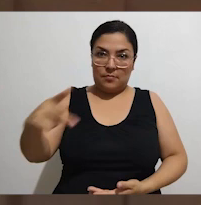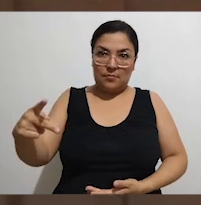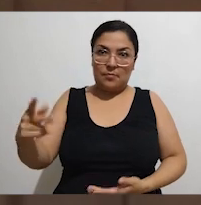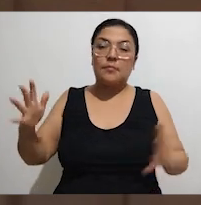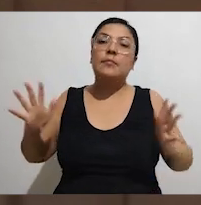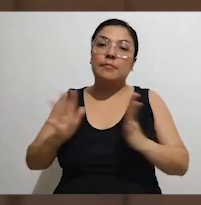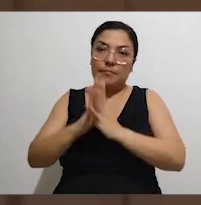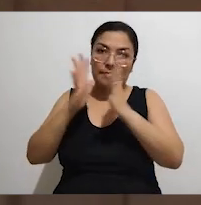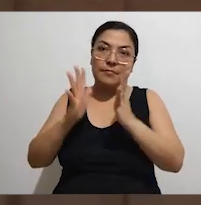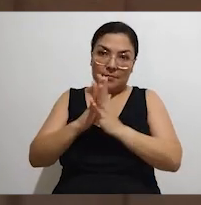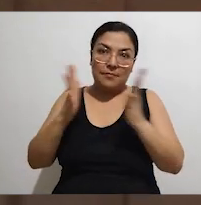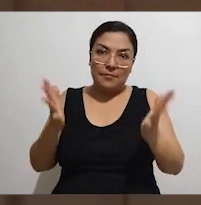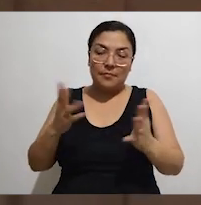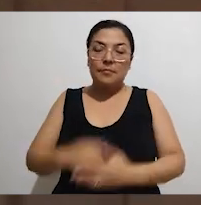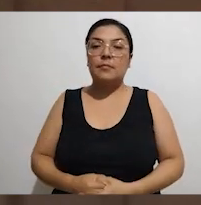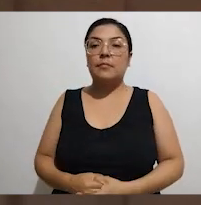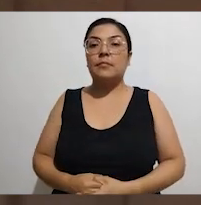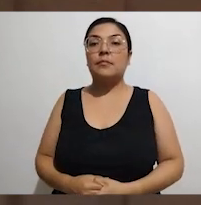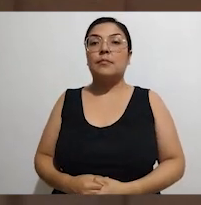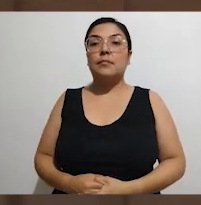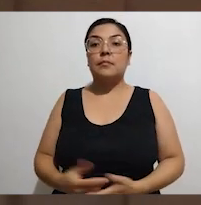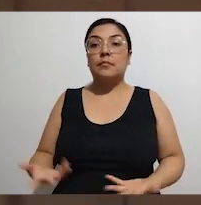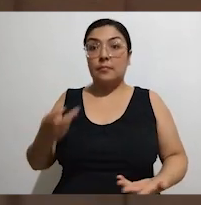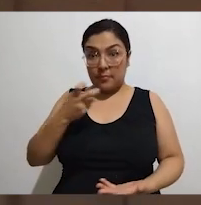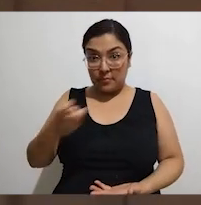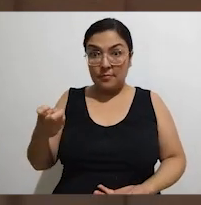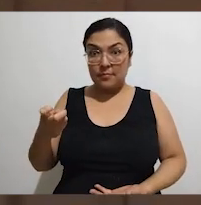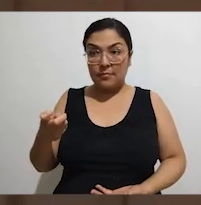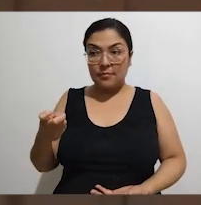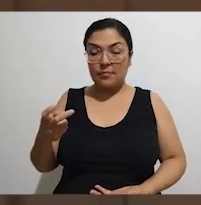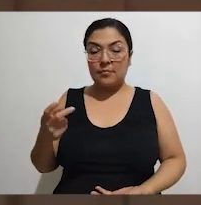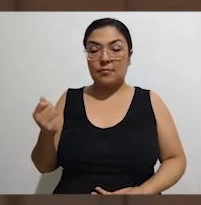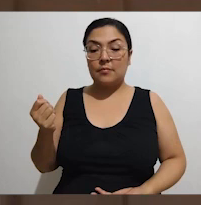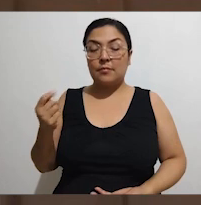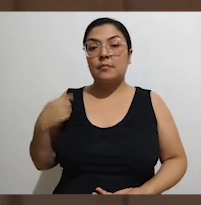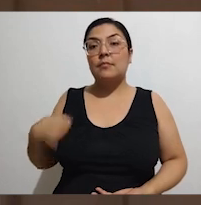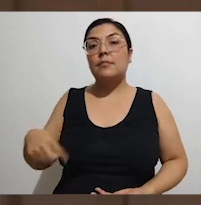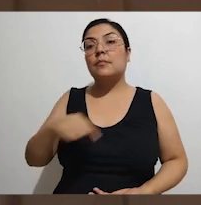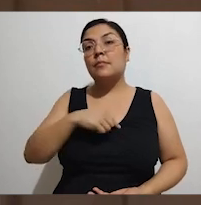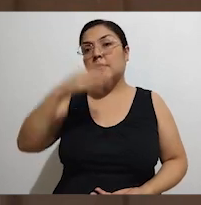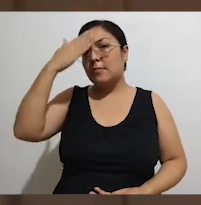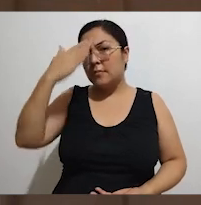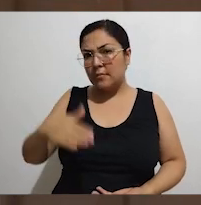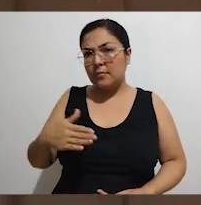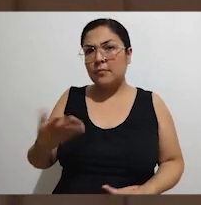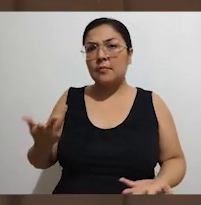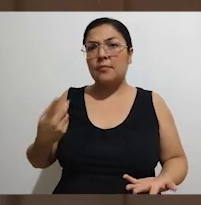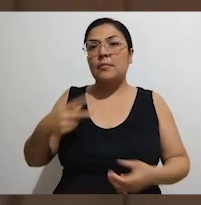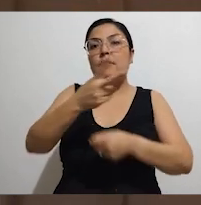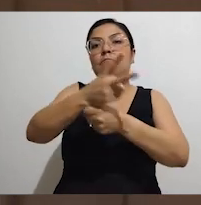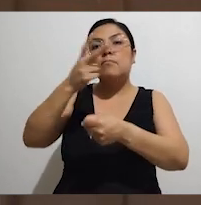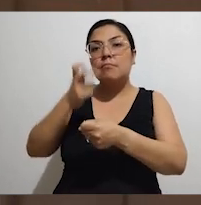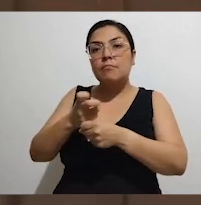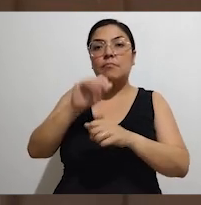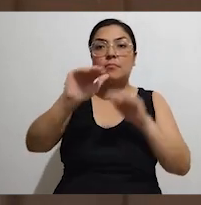proceso electoral. Obviamente esta facultad, esta prerrogativa que tienen, pasa previamente por una convocatoria que se